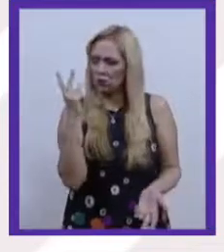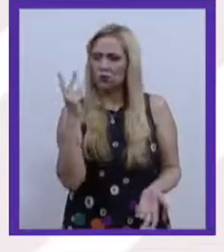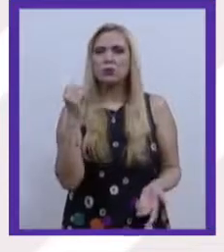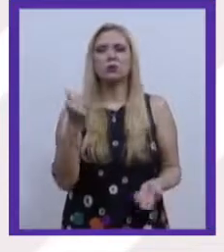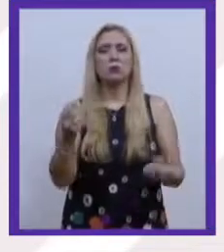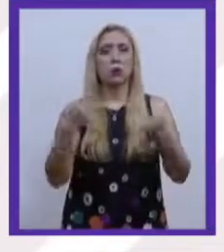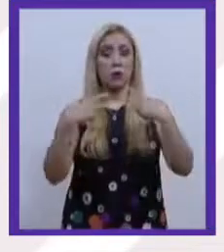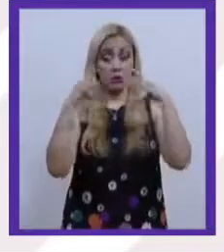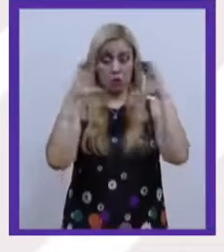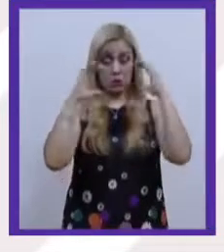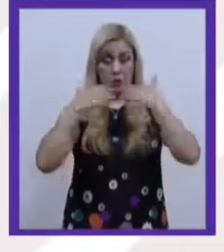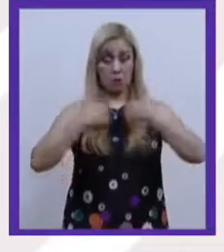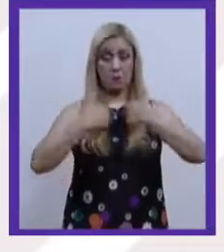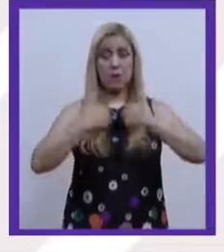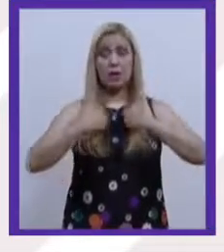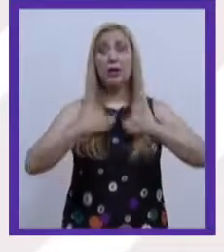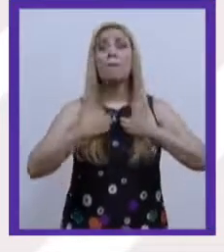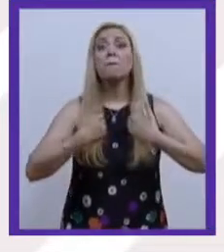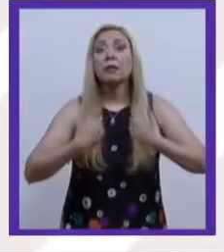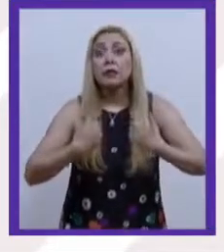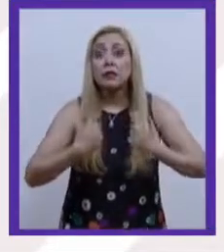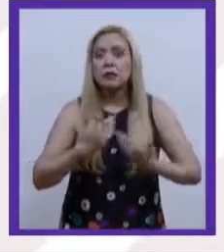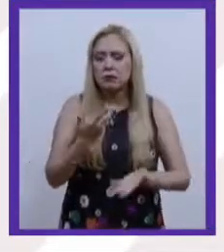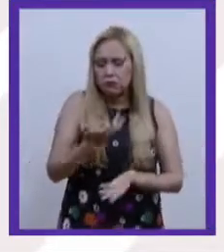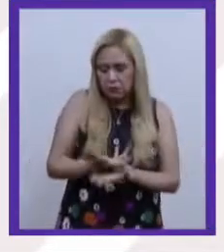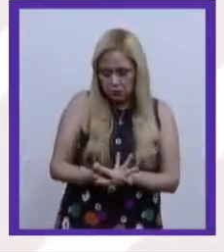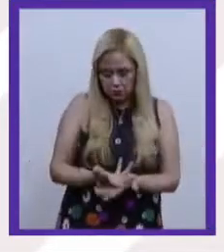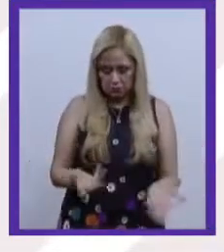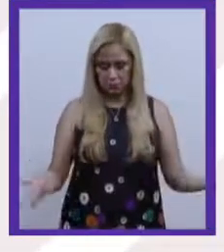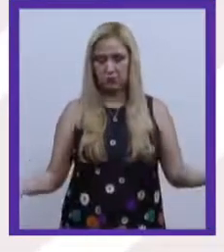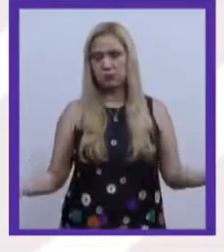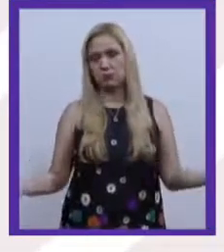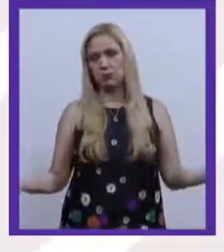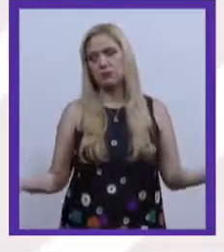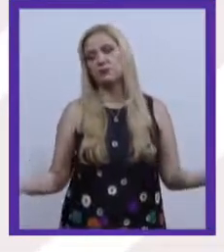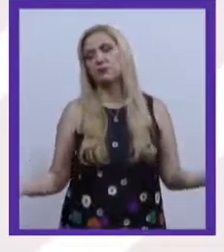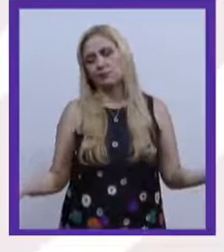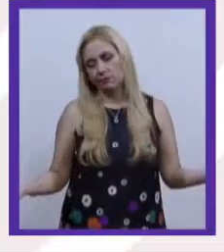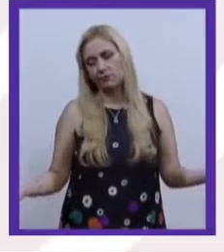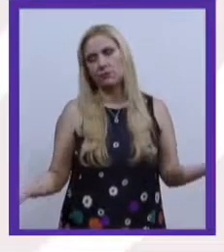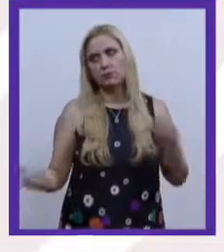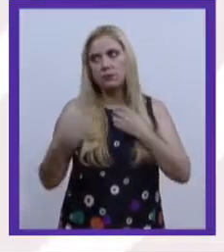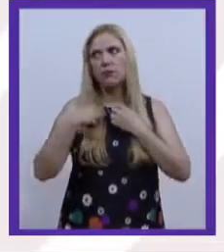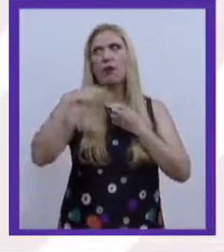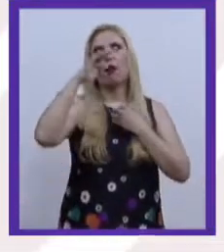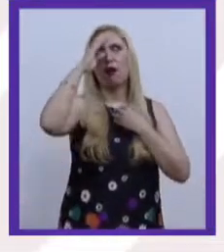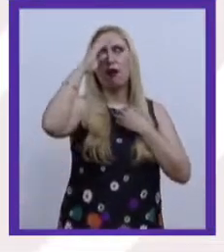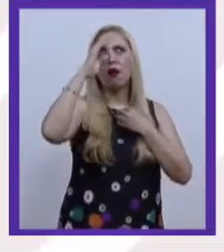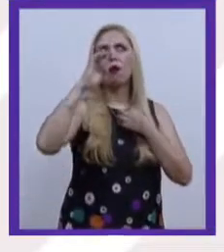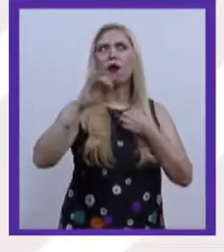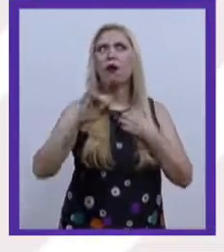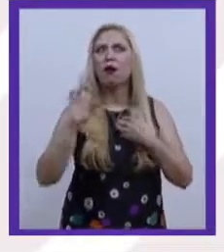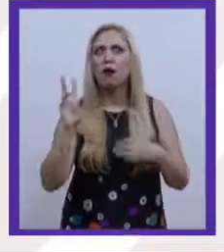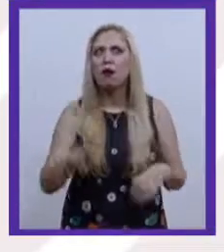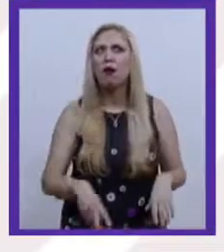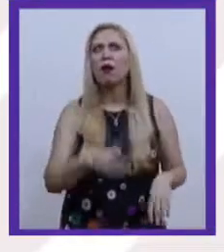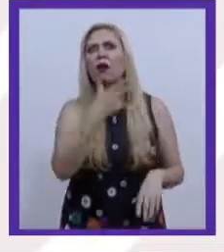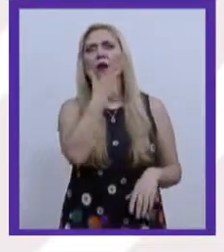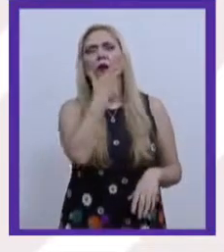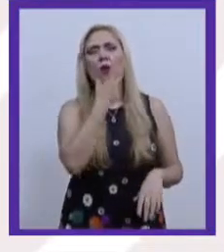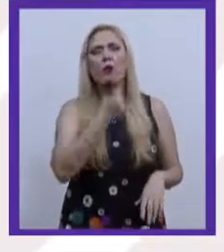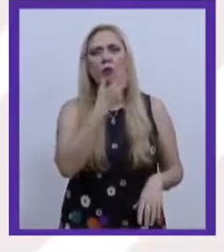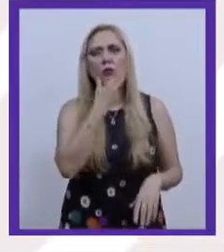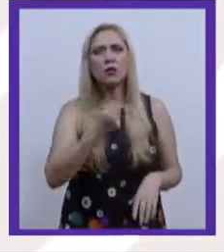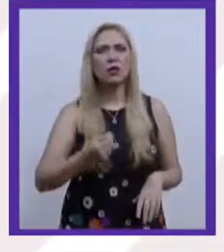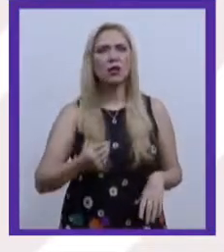autocuidado, porque necesitamos descansar también. Y eso forma parte, justo lo mismo pensé, de un modelo de masculinidad de